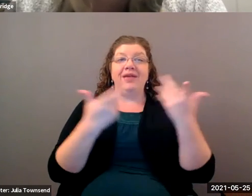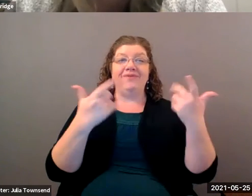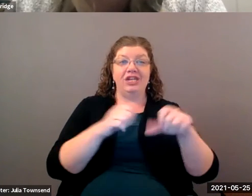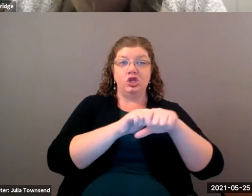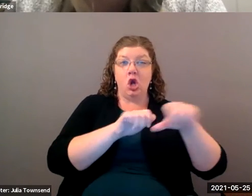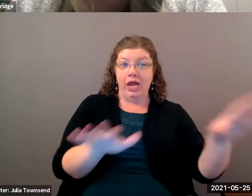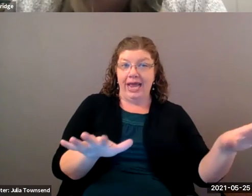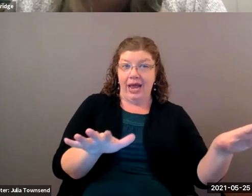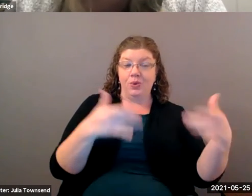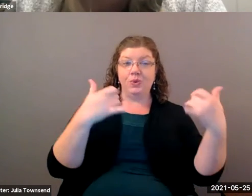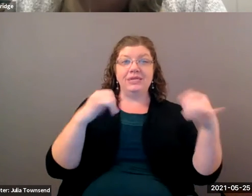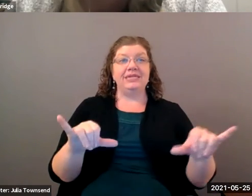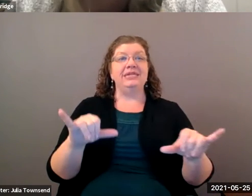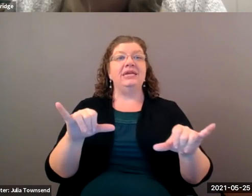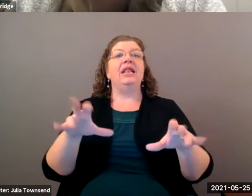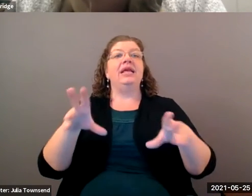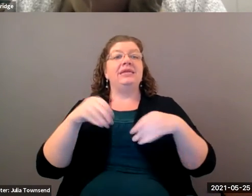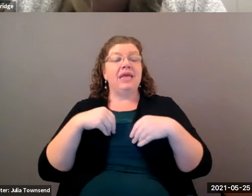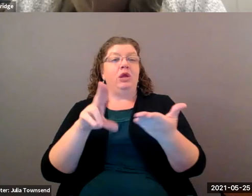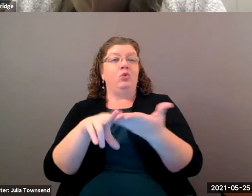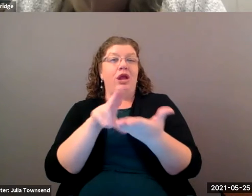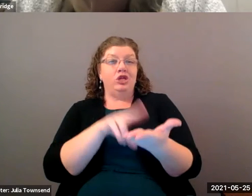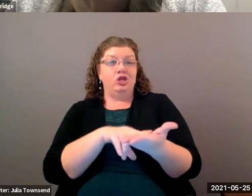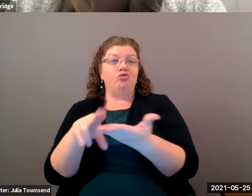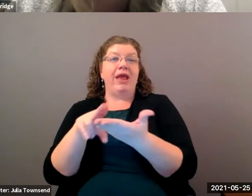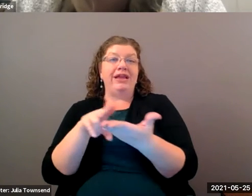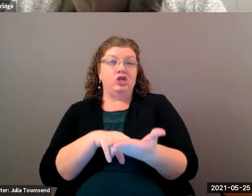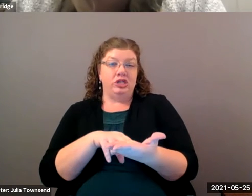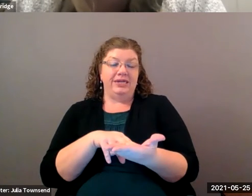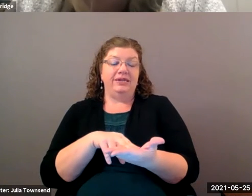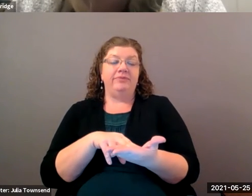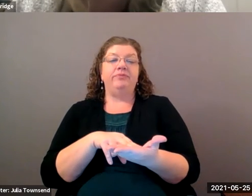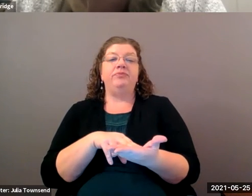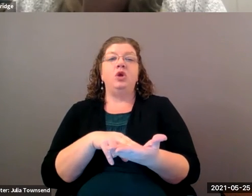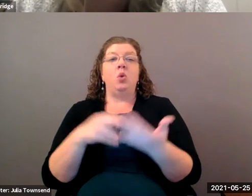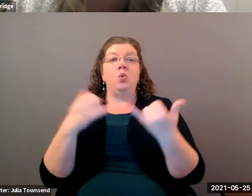Entonces, el catálogo de cursos ya salió. Estamos tomando